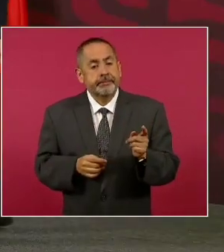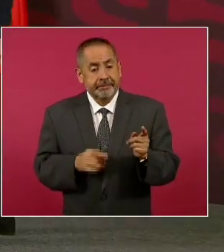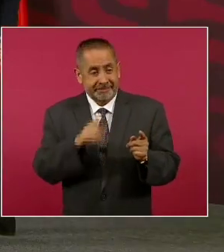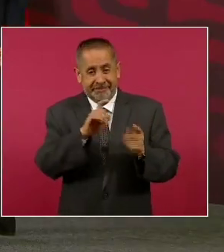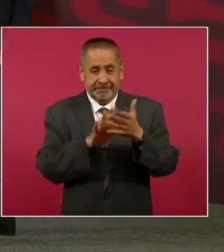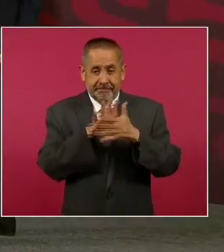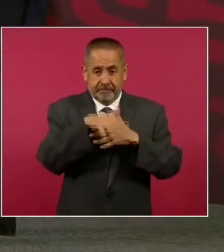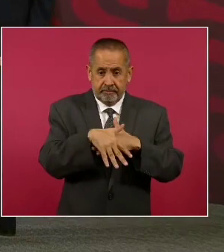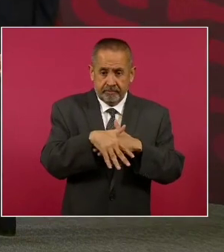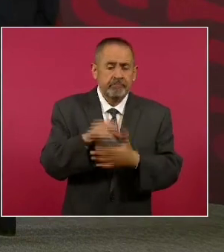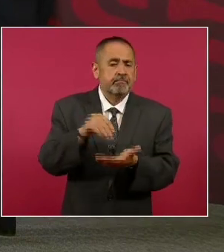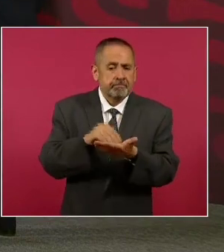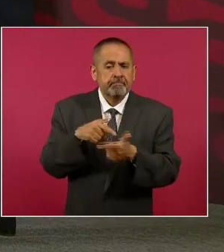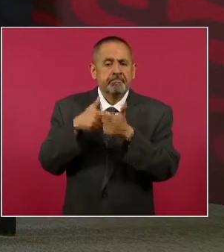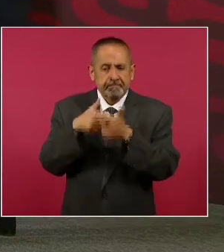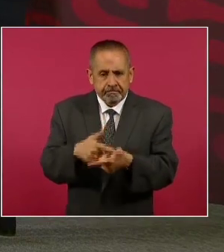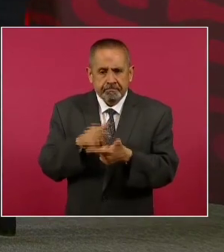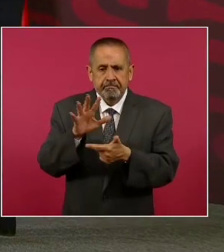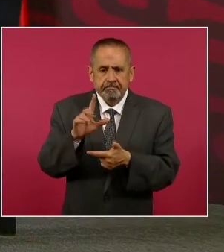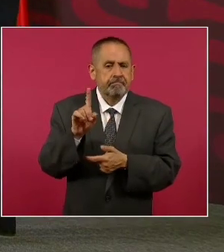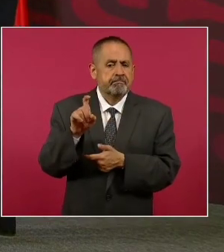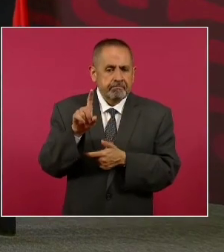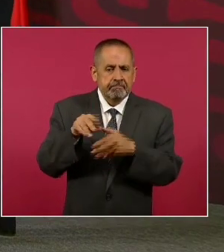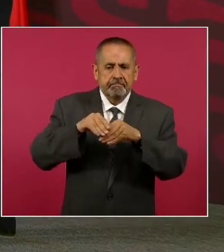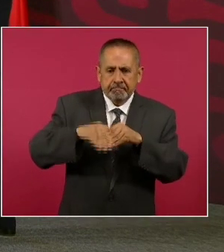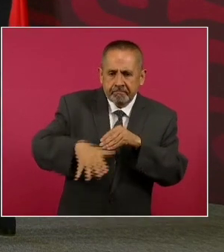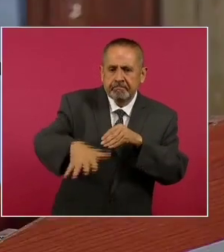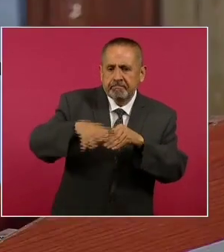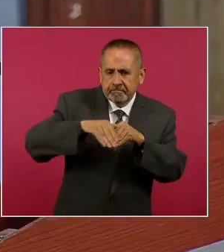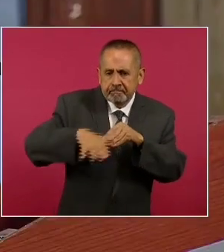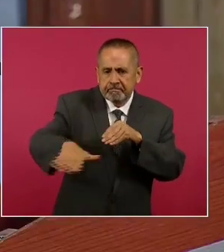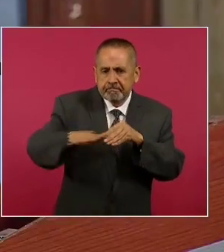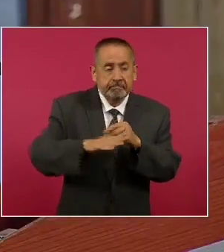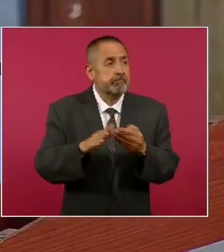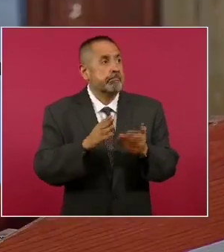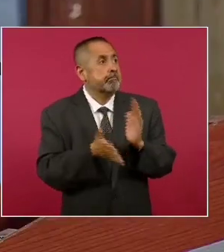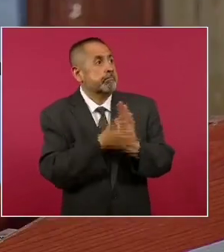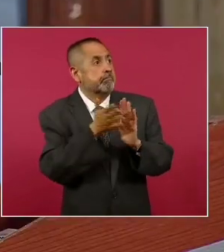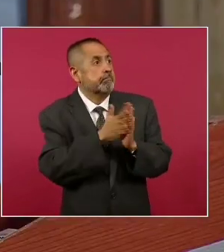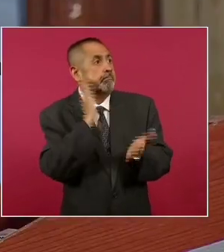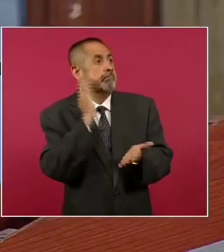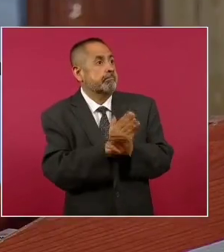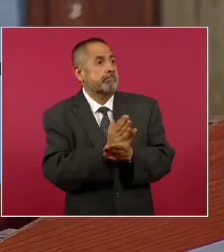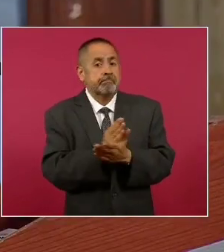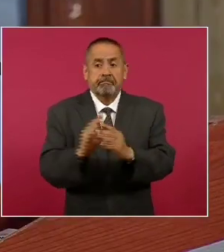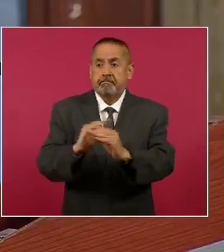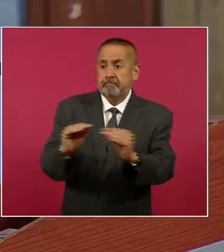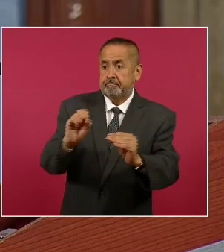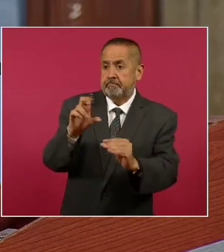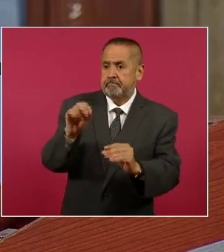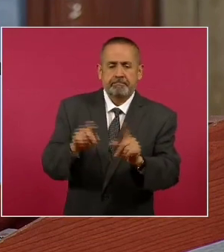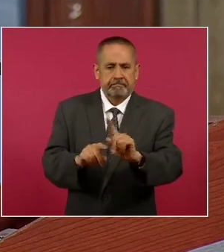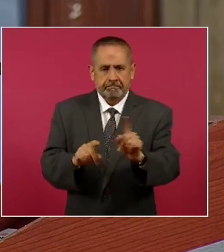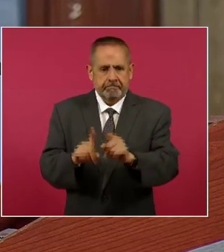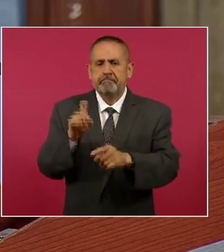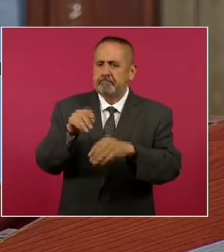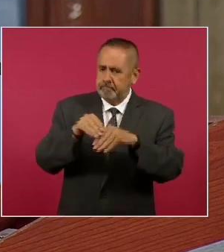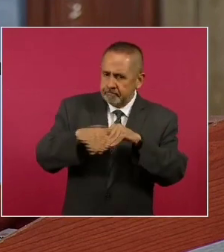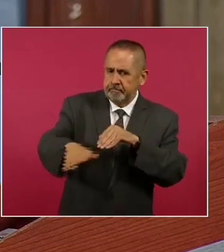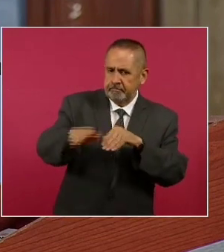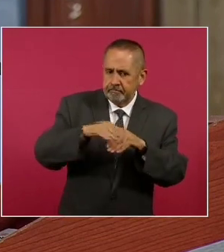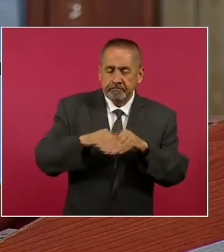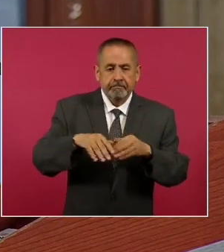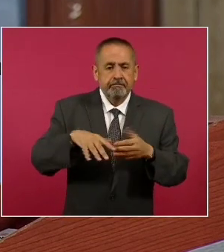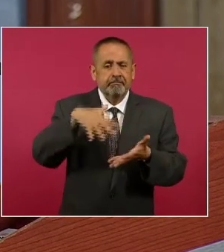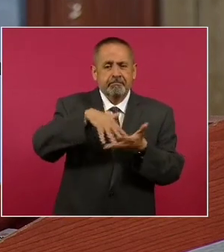presa dejará de suministrar el gasto de 500 litros por segundo que actualmente conduce el acueducto cuando